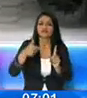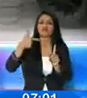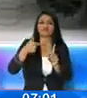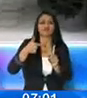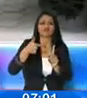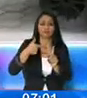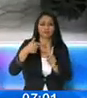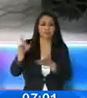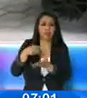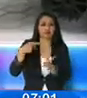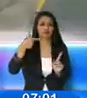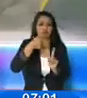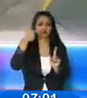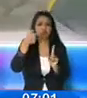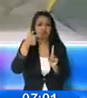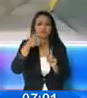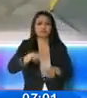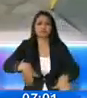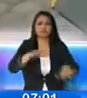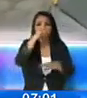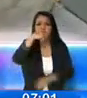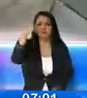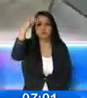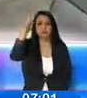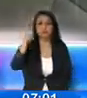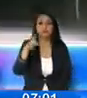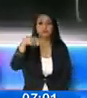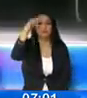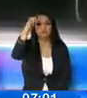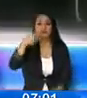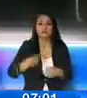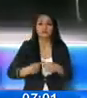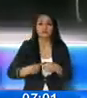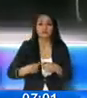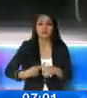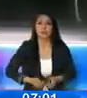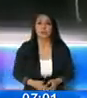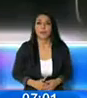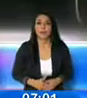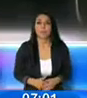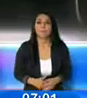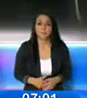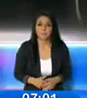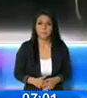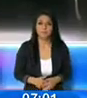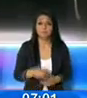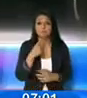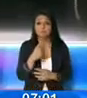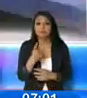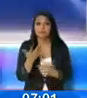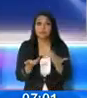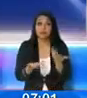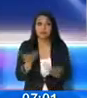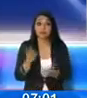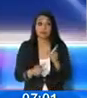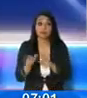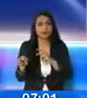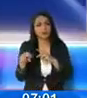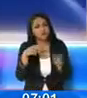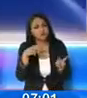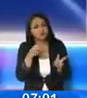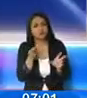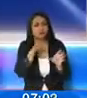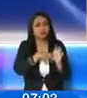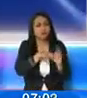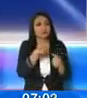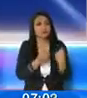hecho ocurrió en el sector de Carapungo, al norte de Quito. Estaban sondeando, viendo sus movimientos, porque una vez que él se